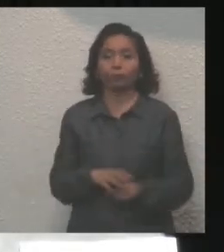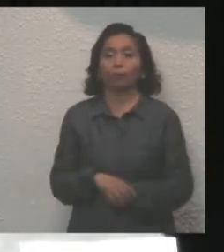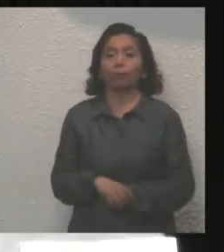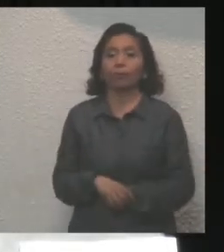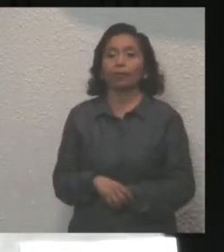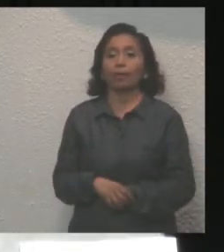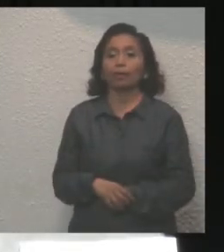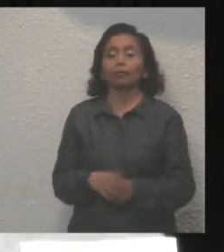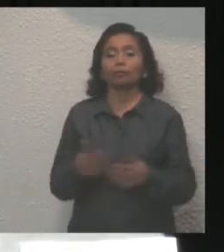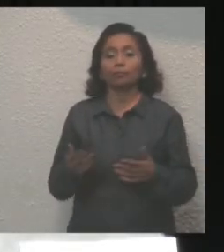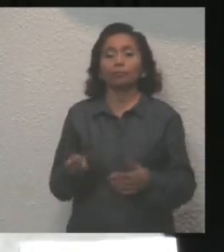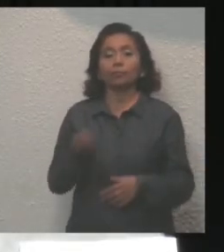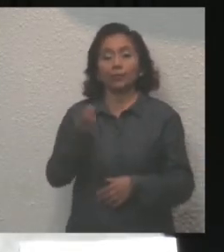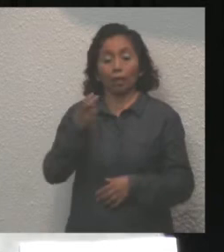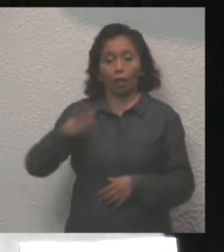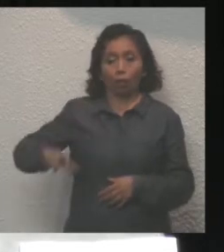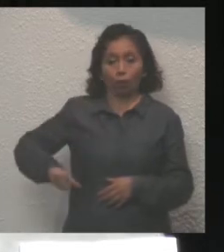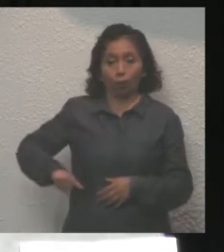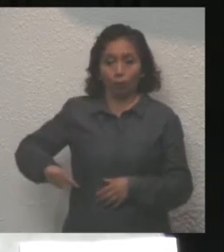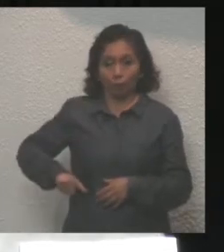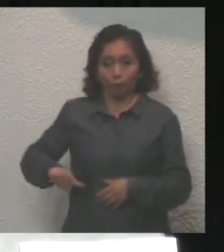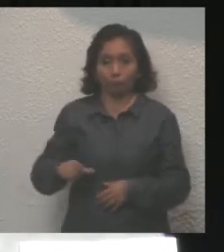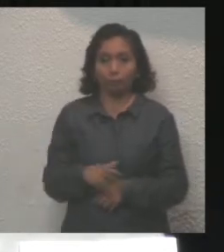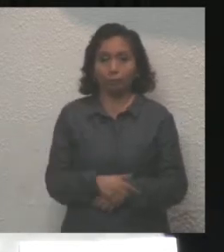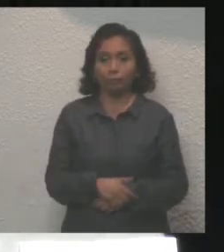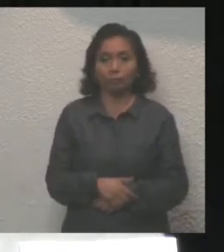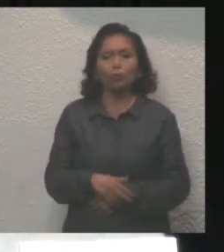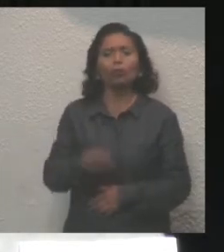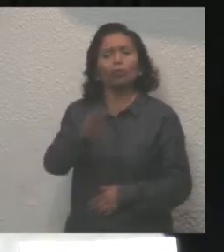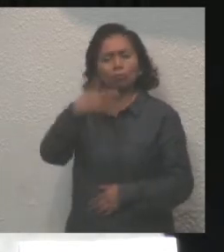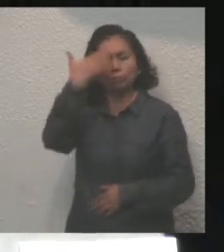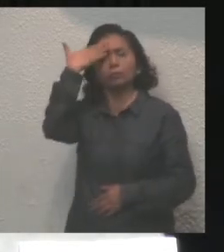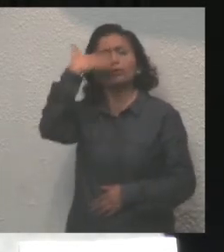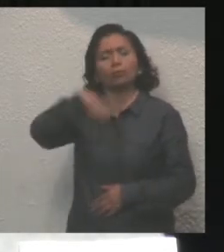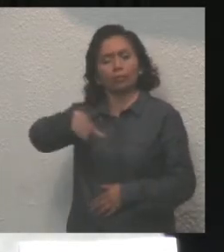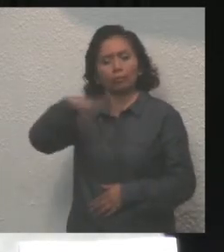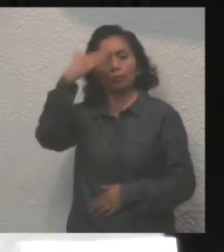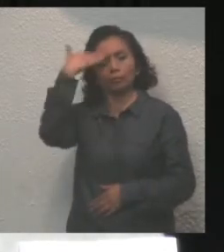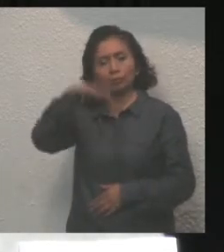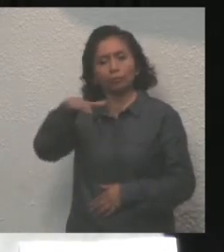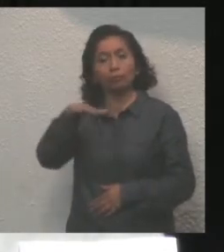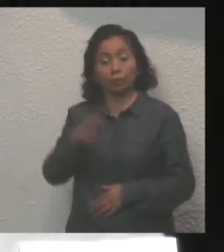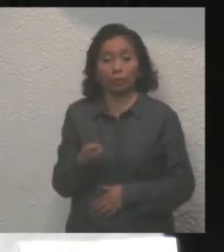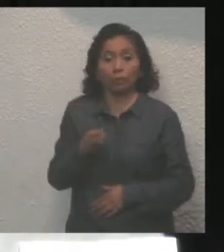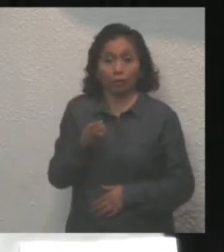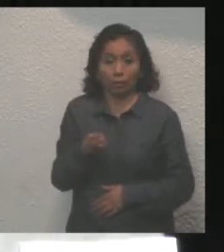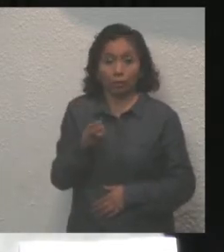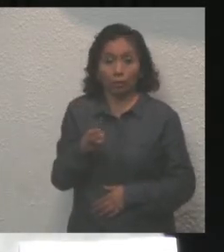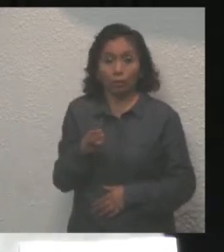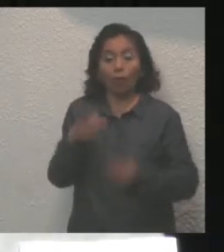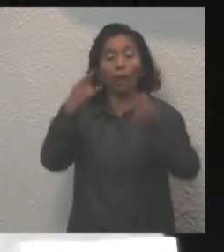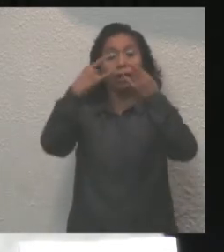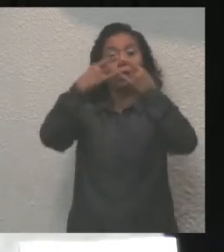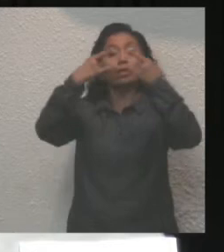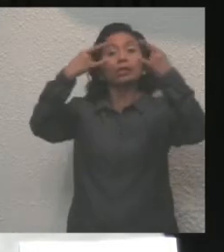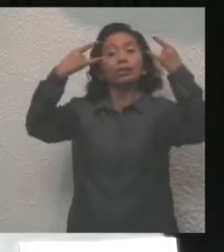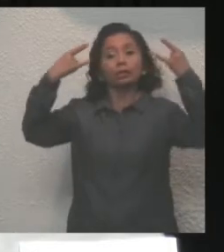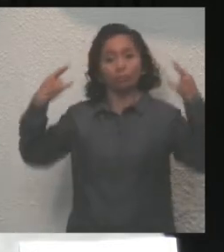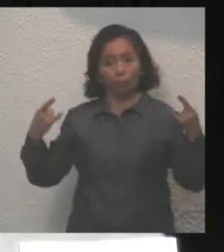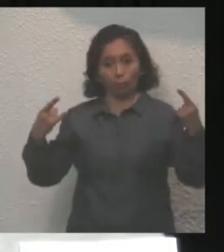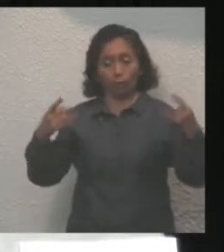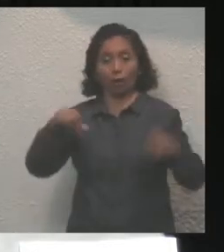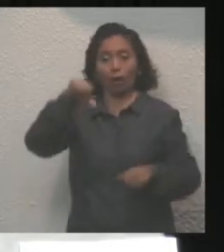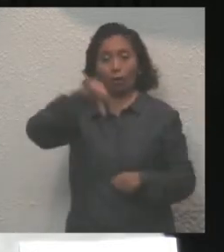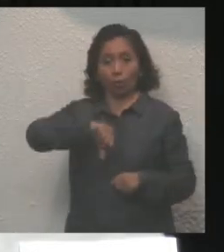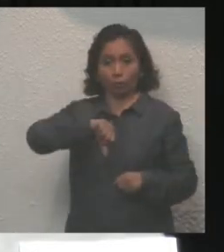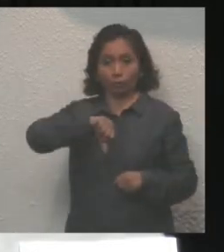la actual administración estatal. Somos conscientes, sí, del momento histórico en el que nos